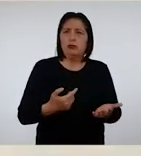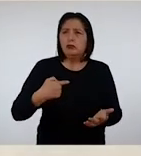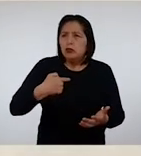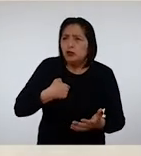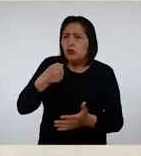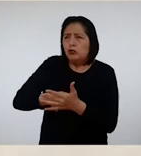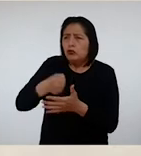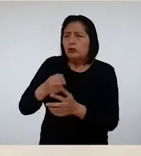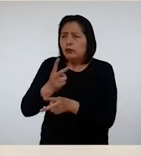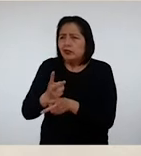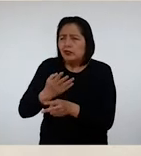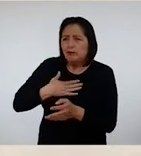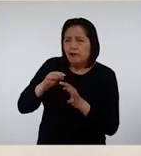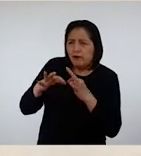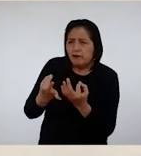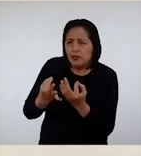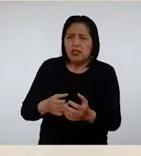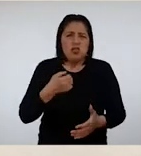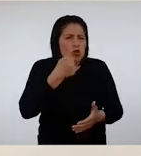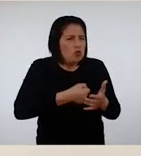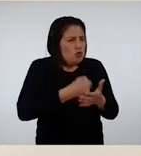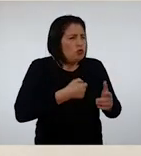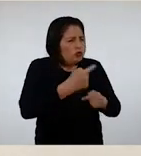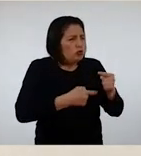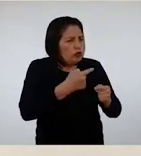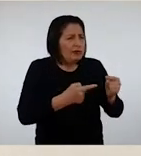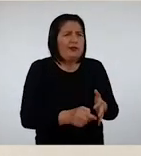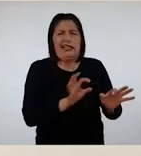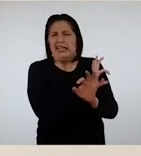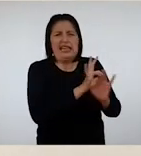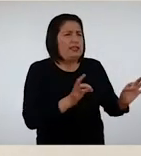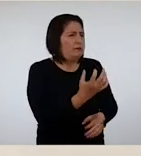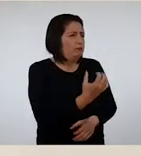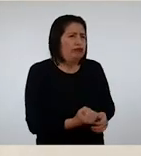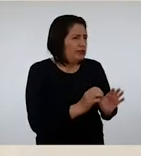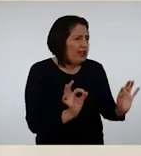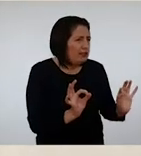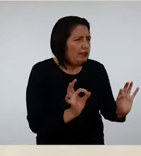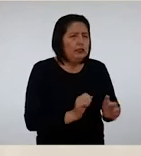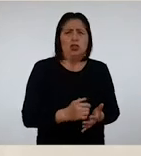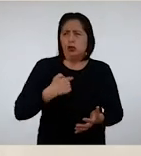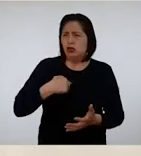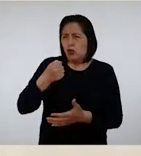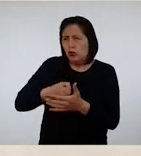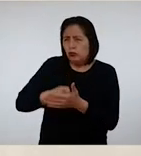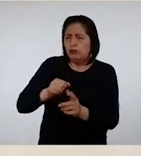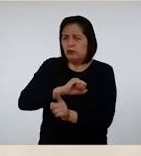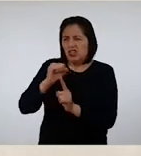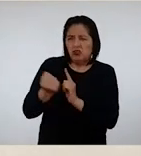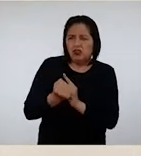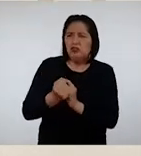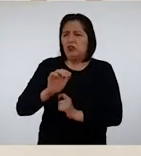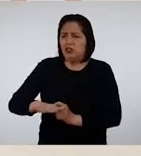Lucho para cuidar a mi familia Lucho todos los días porque nada me detiene Lucho para una